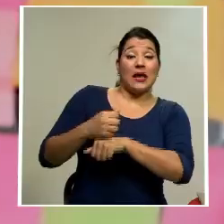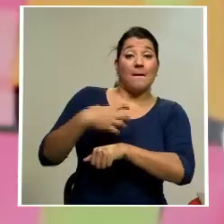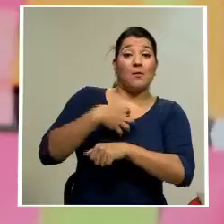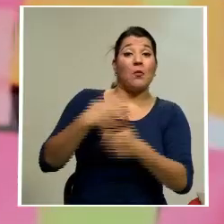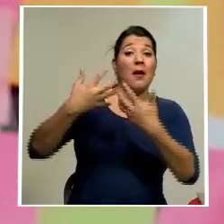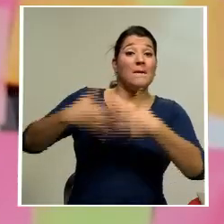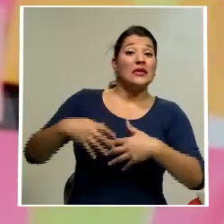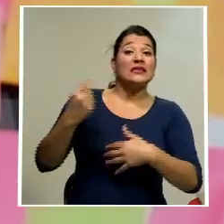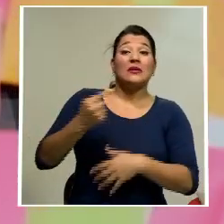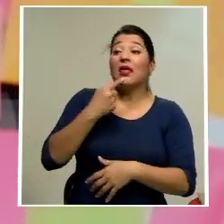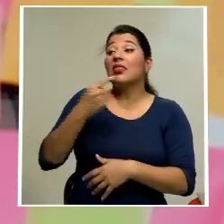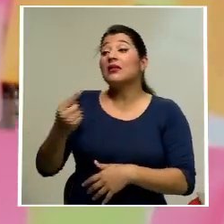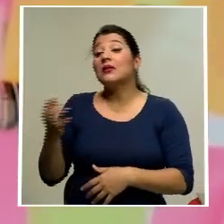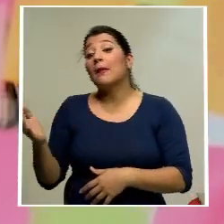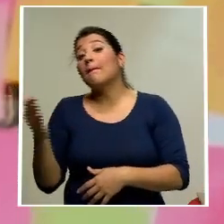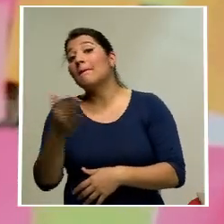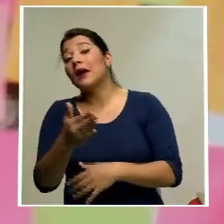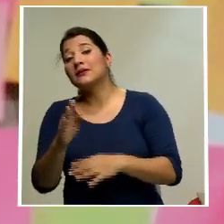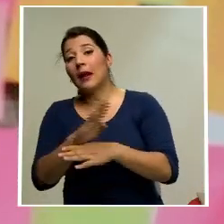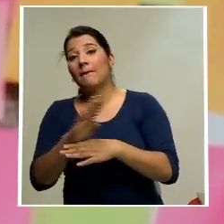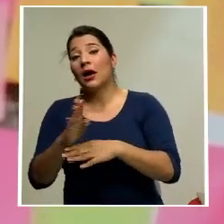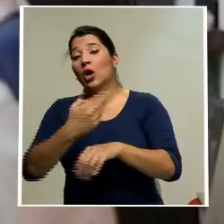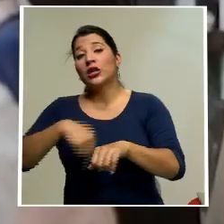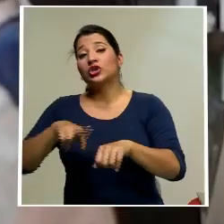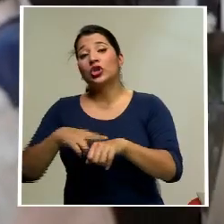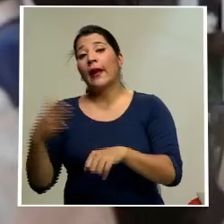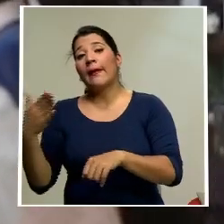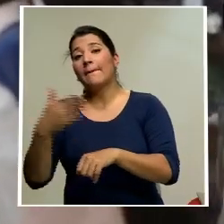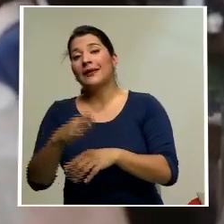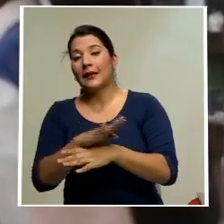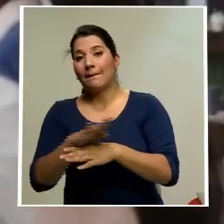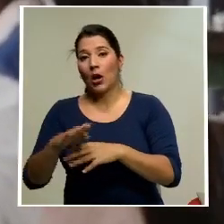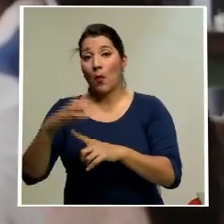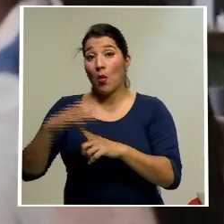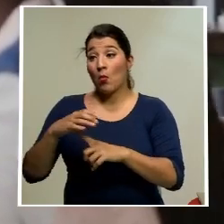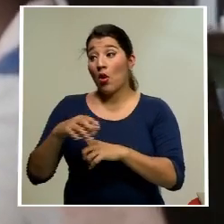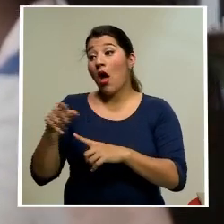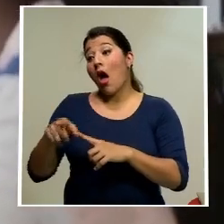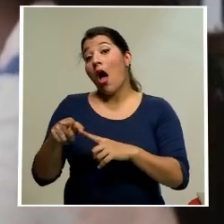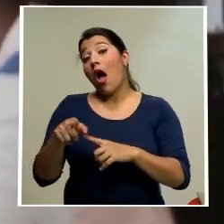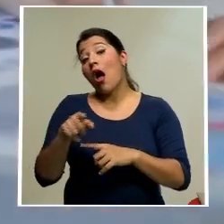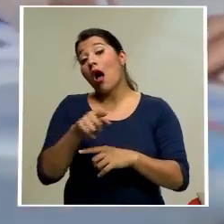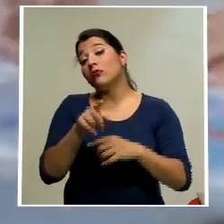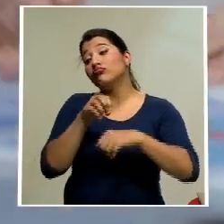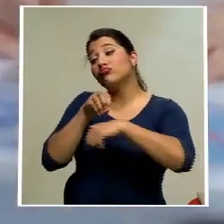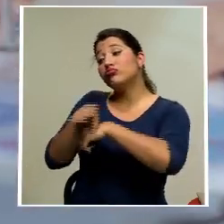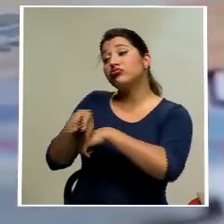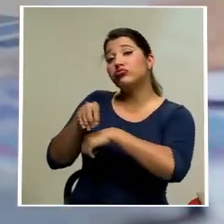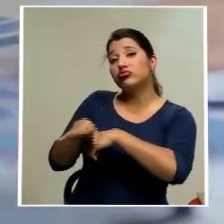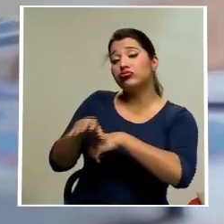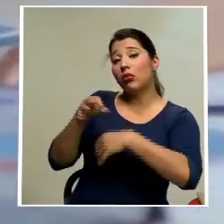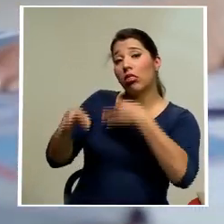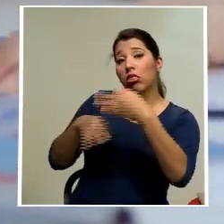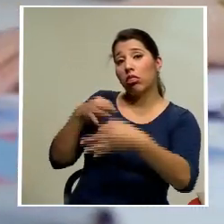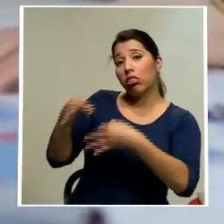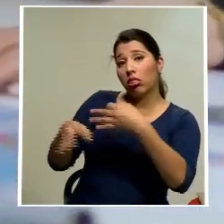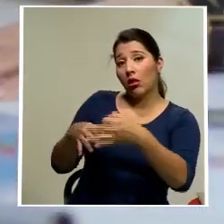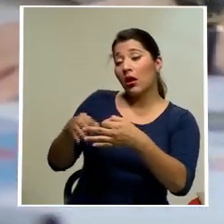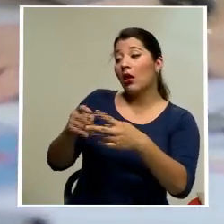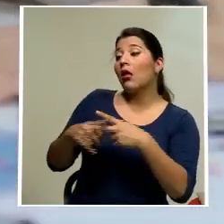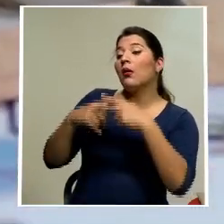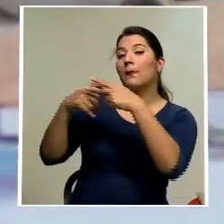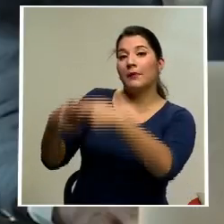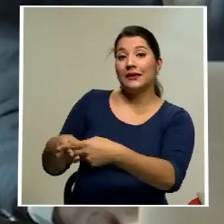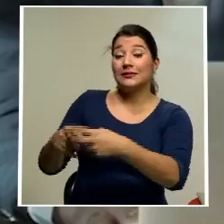van a decir es que vaya al Banco, no sé, Nacional o vaya al Banco Popular, y ahí un ejecutivo de cuenta le va a decir con mucho gusto, aquí está toda la plata del